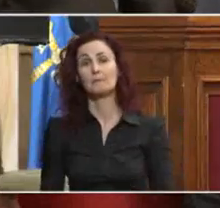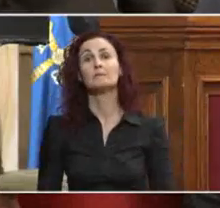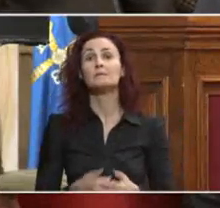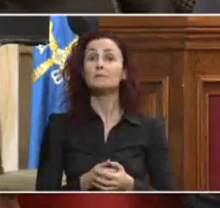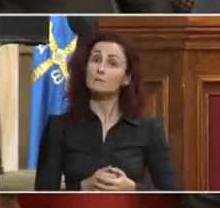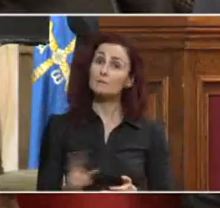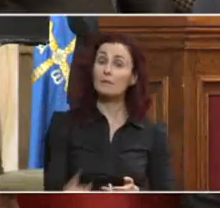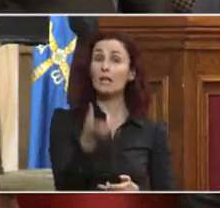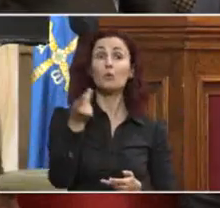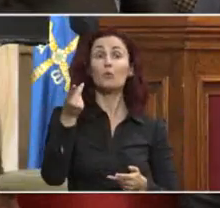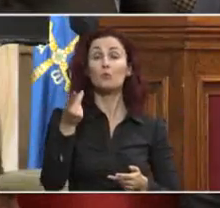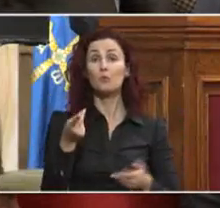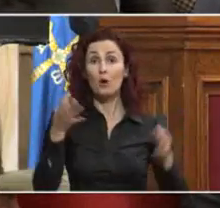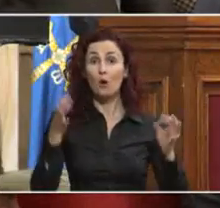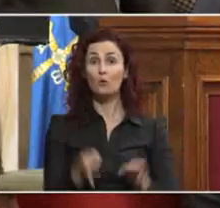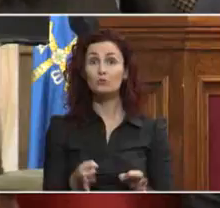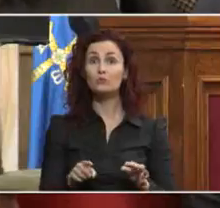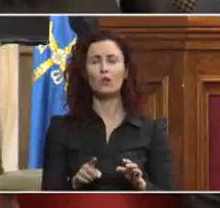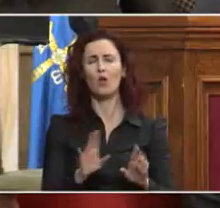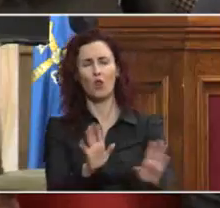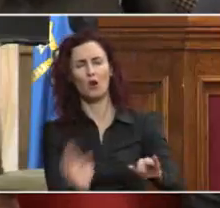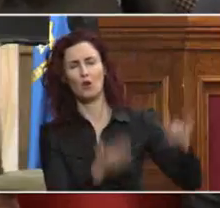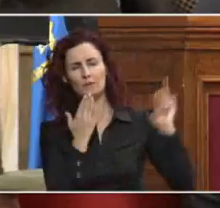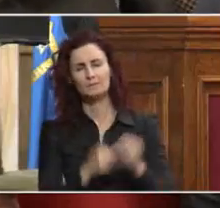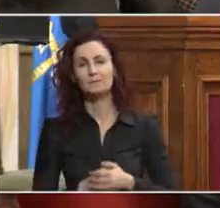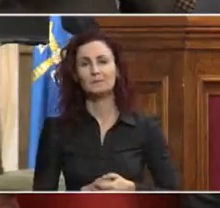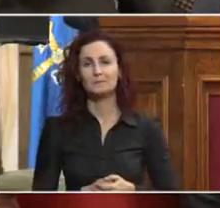Segunda. Bombo, bombo. No.